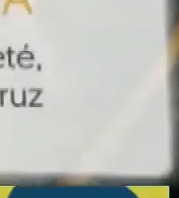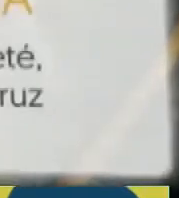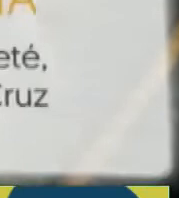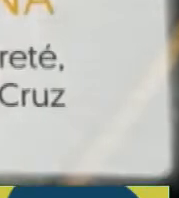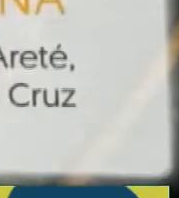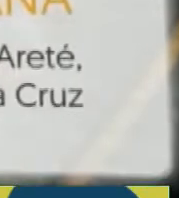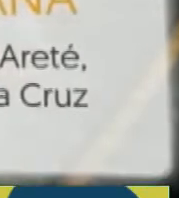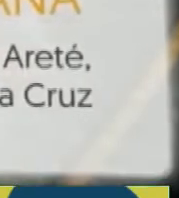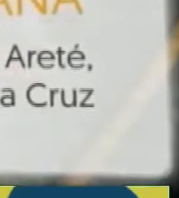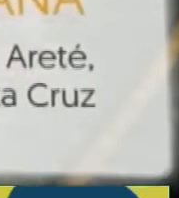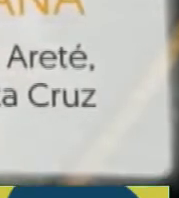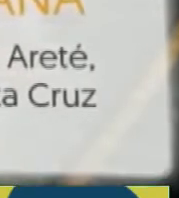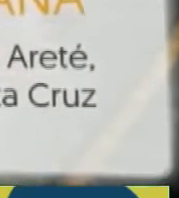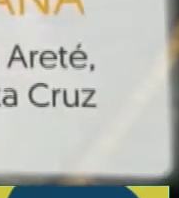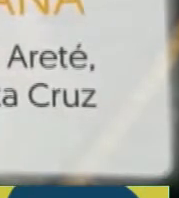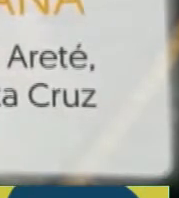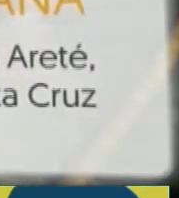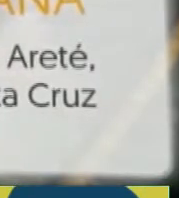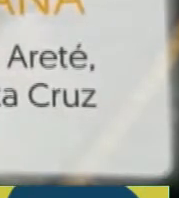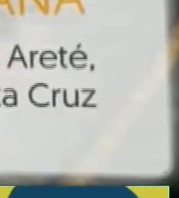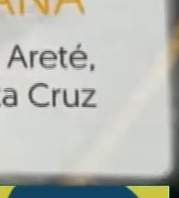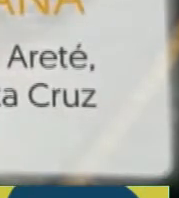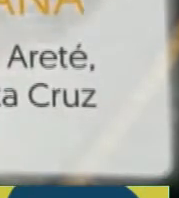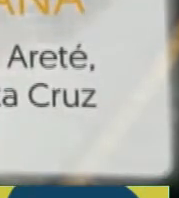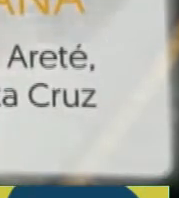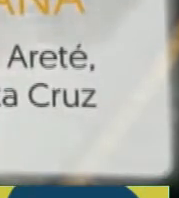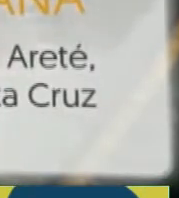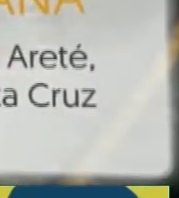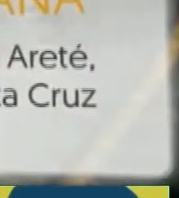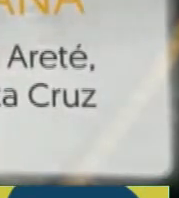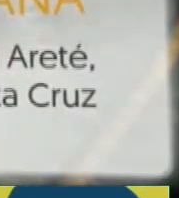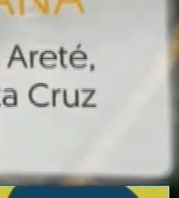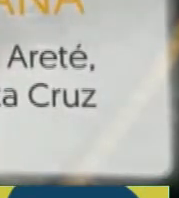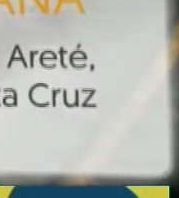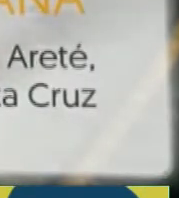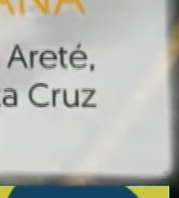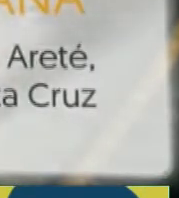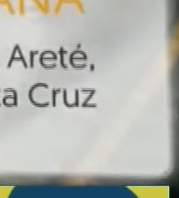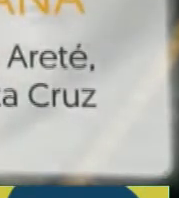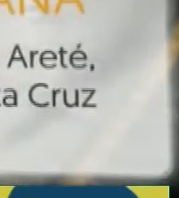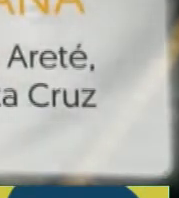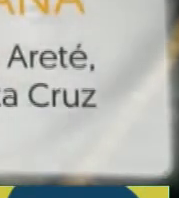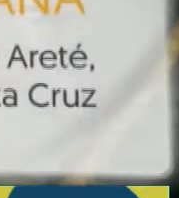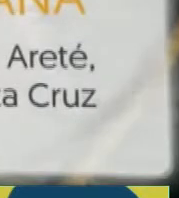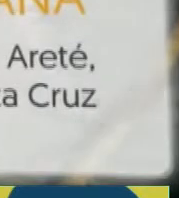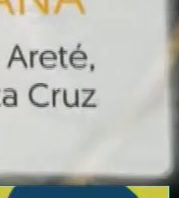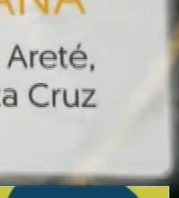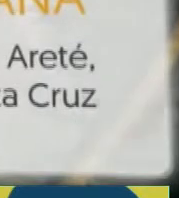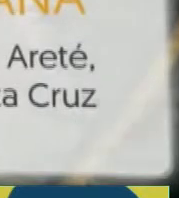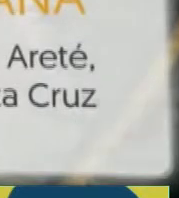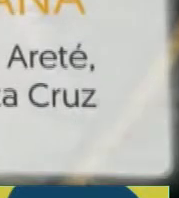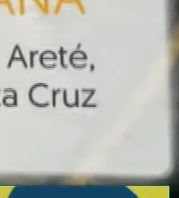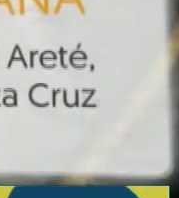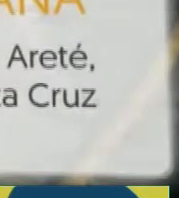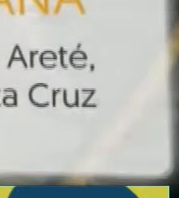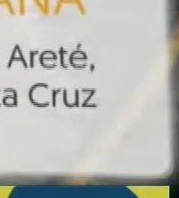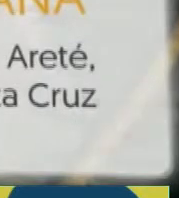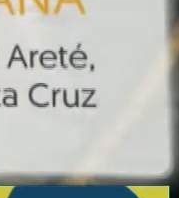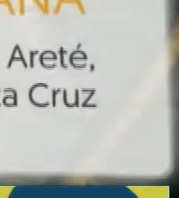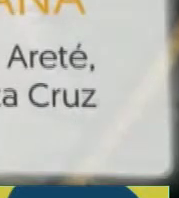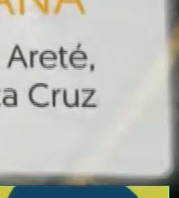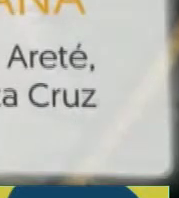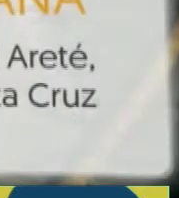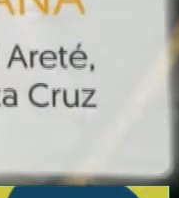Aña. Los añas son una danza de la fiesta del areté en la región del Chaco Guaraní en Santa Cruz. La